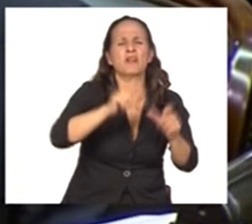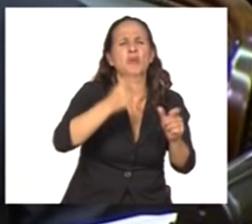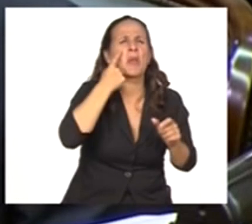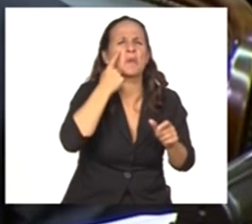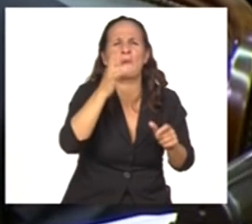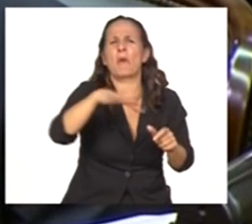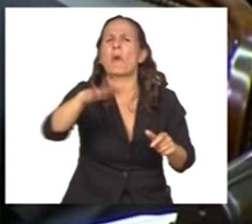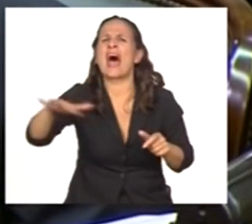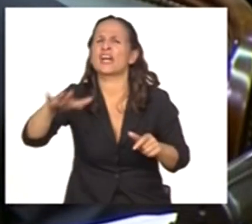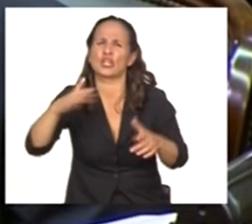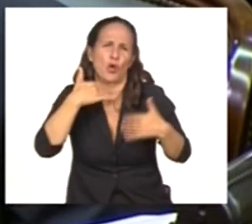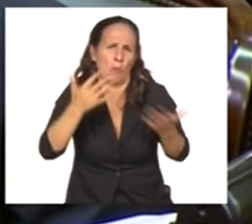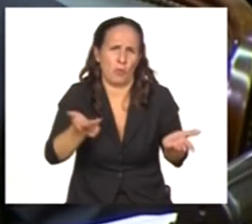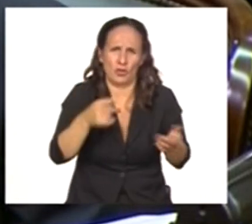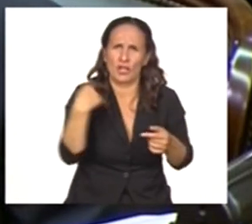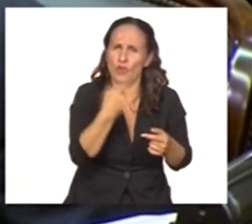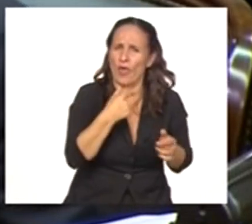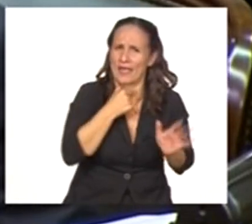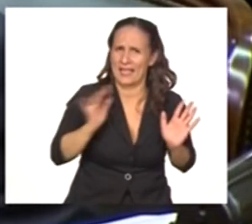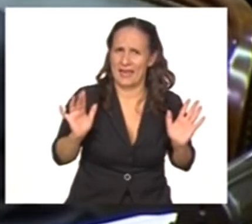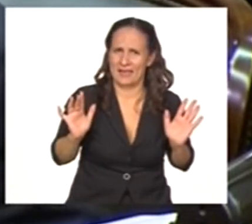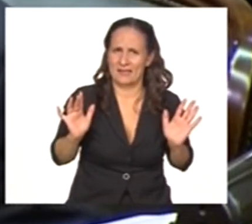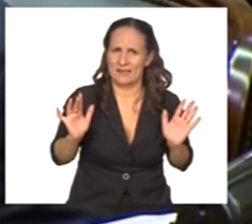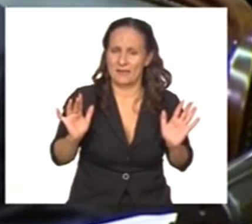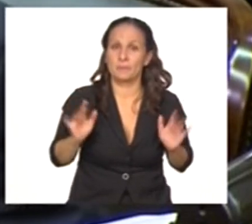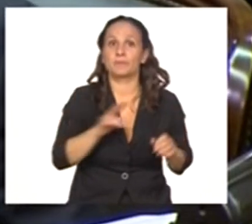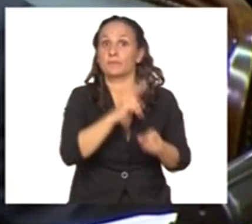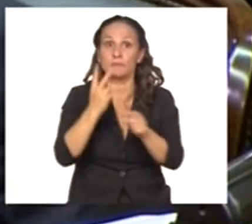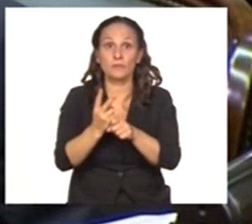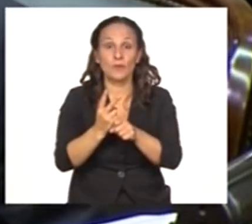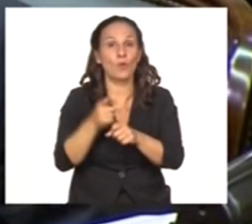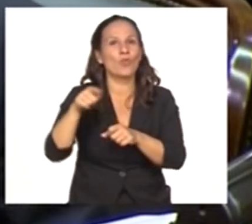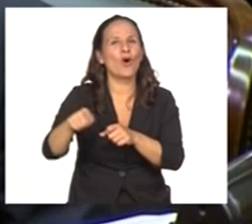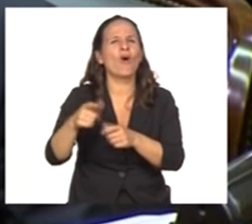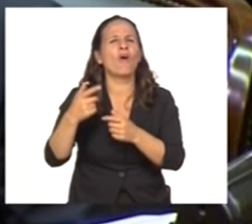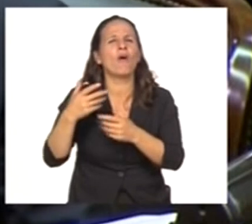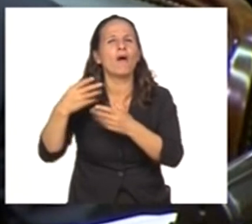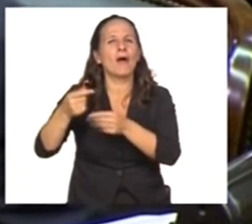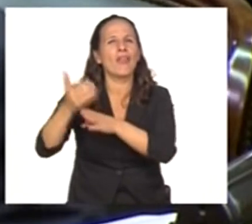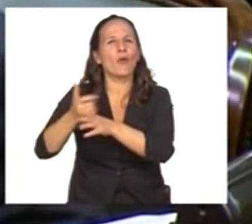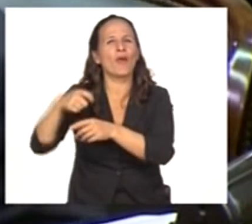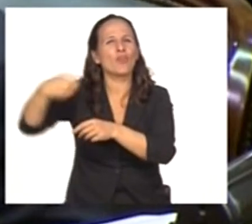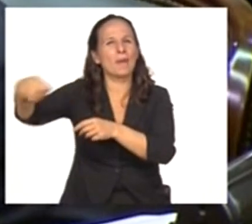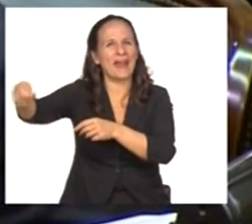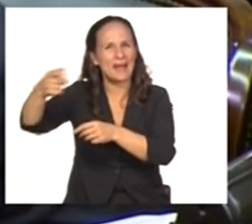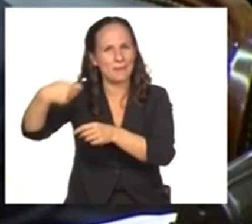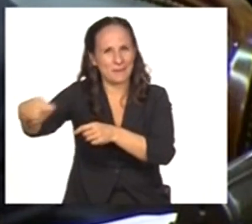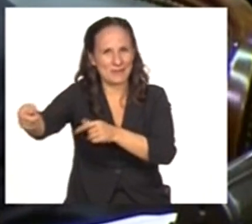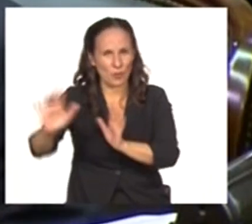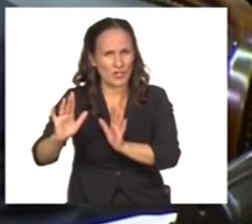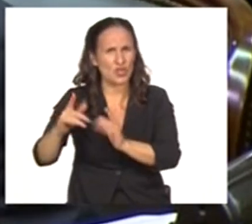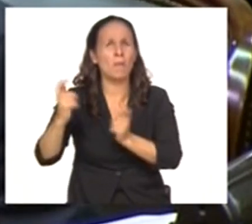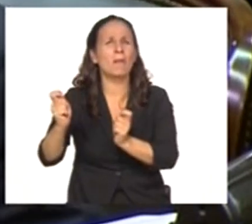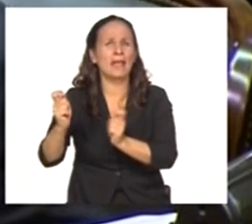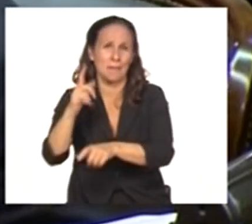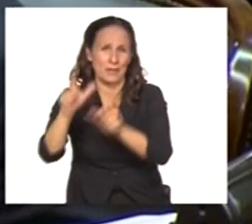de la Argentina. El segundo punto, las moratorias fueron para los más humildes. Cuando uno ve las tasas de cobertura,